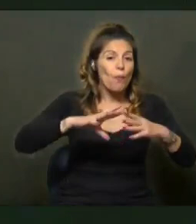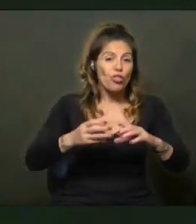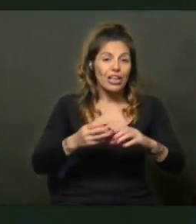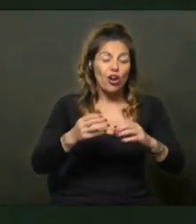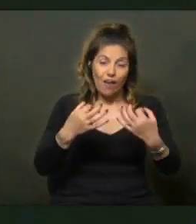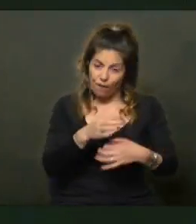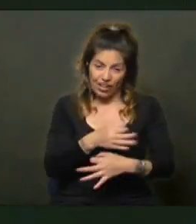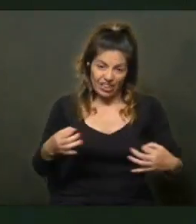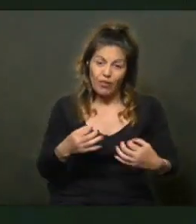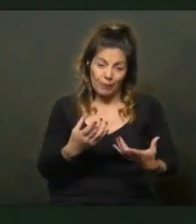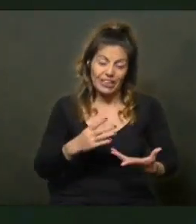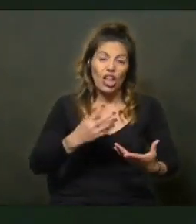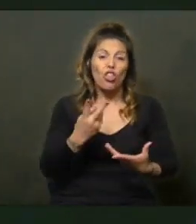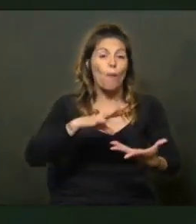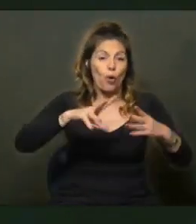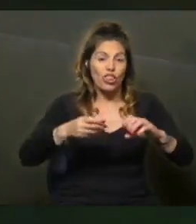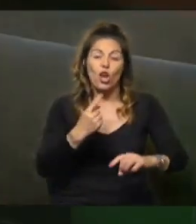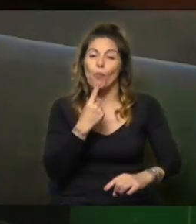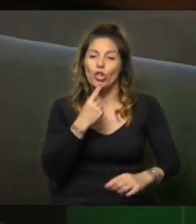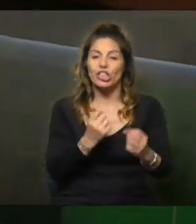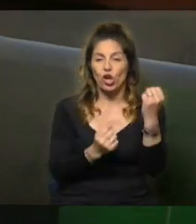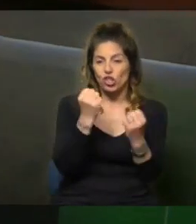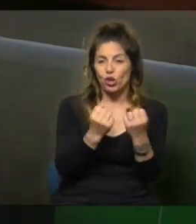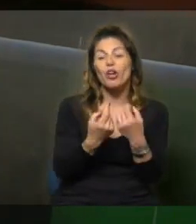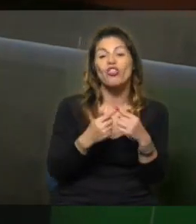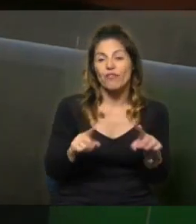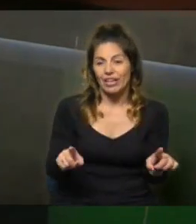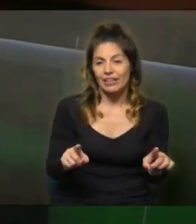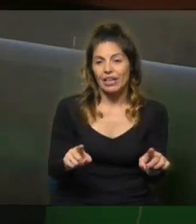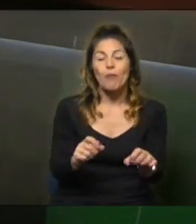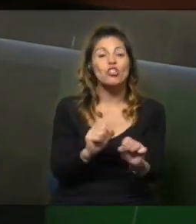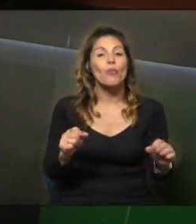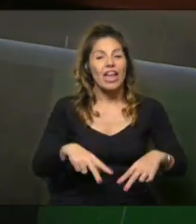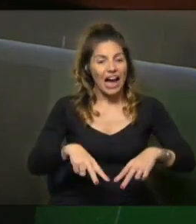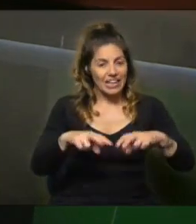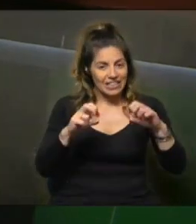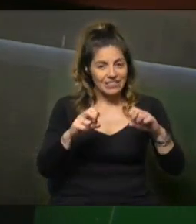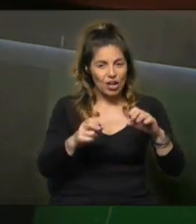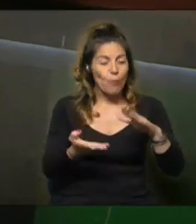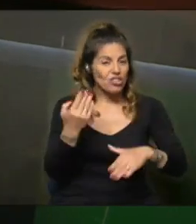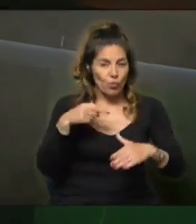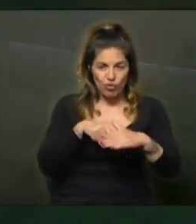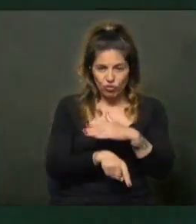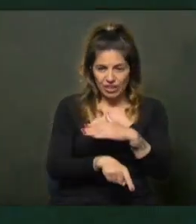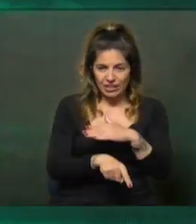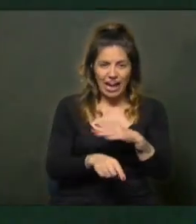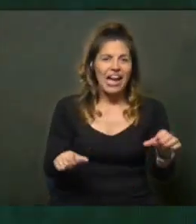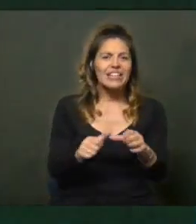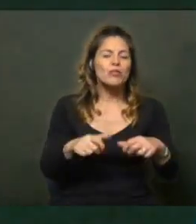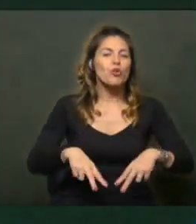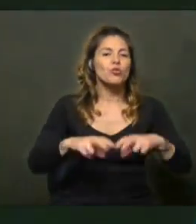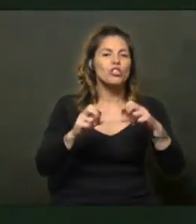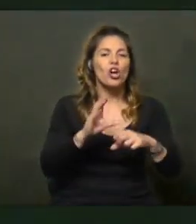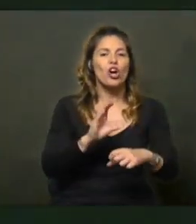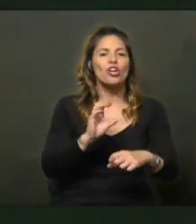efectivamente dos modelos políticos y económicos diferentes vamos a poder analizarlos más en mayor profundidad hicimos nosotros un estudio de